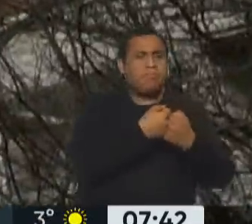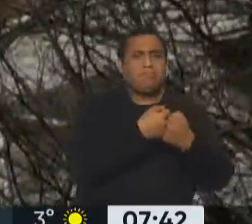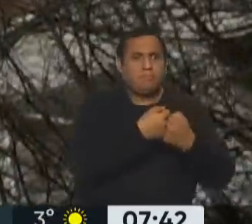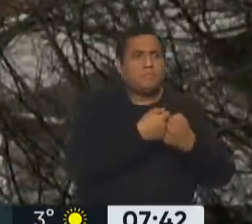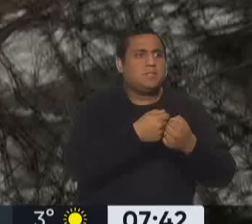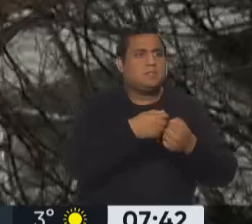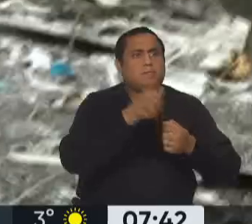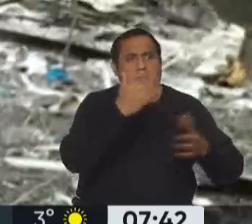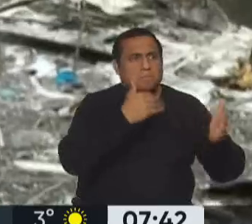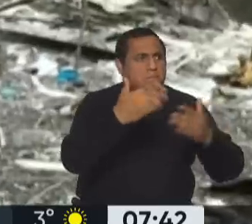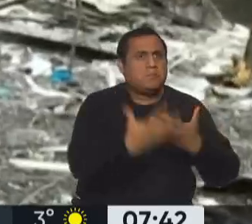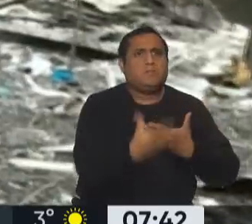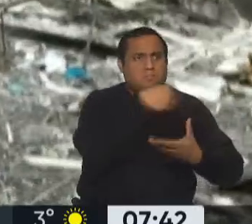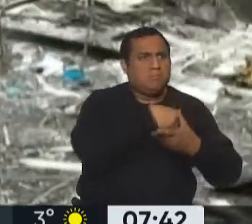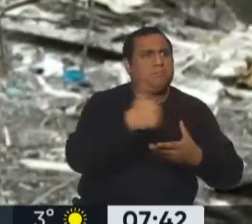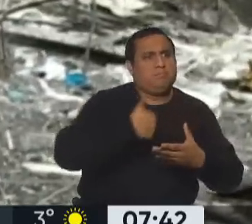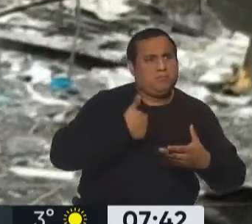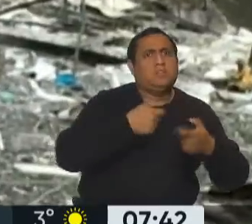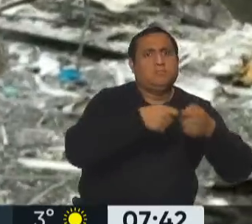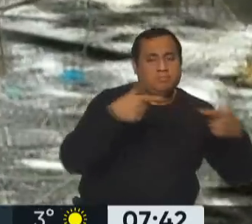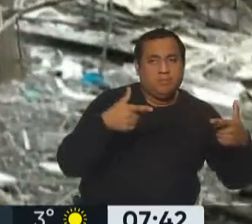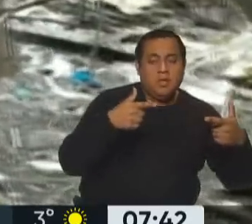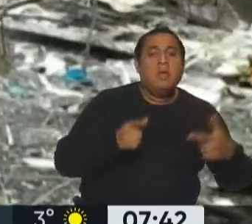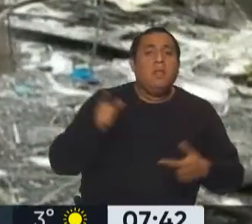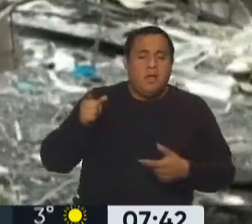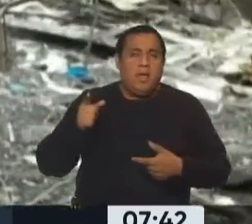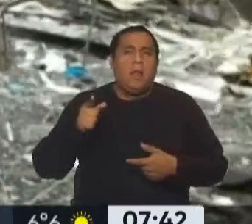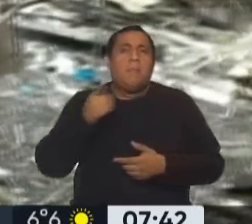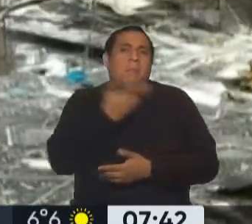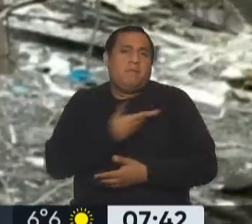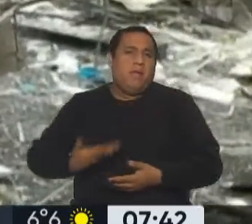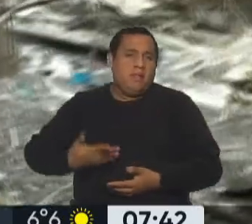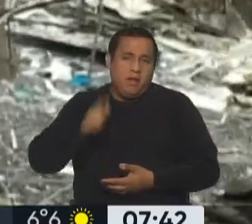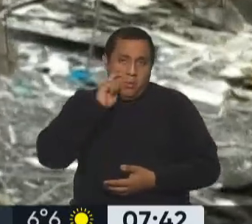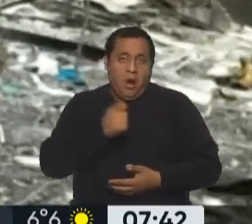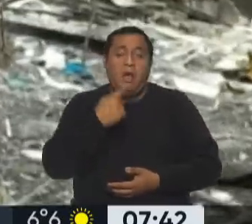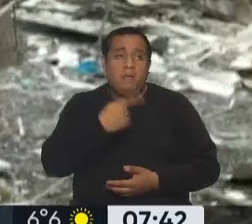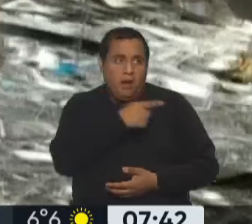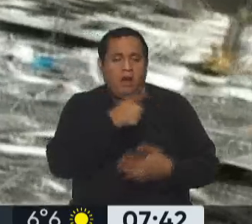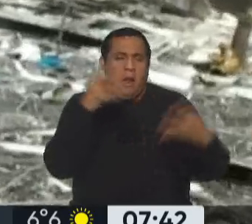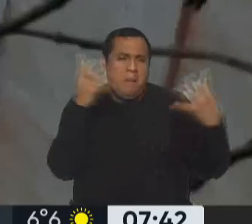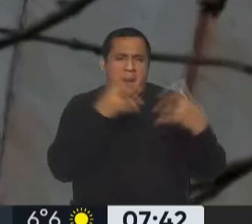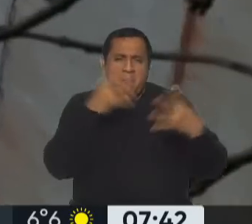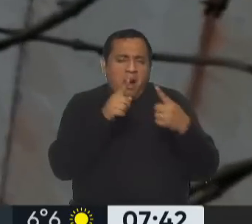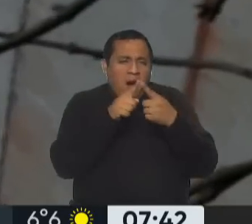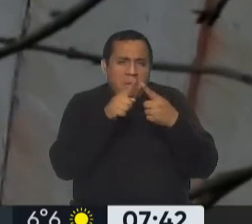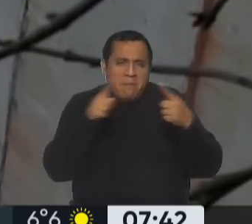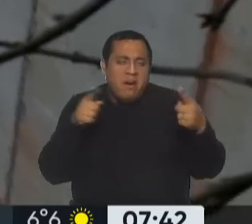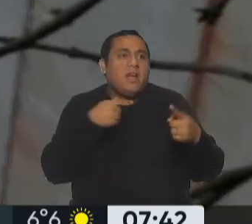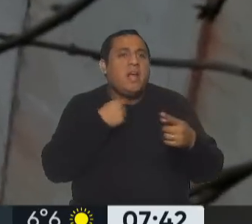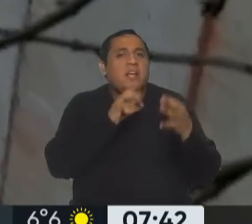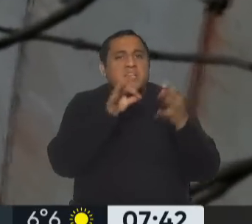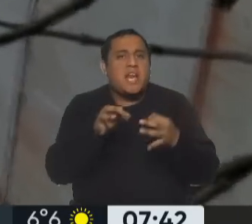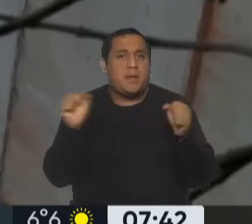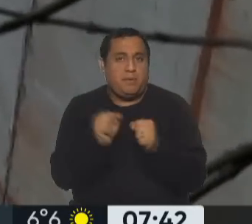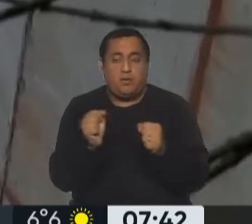es lo que está planteando Zelensky. Básicamente lo que decía Zelensky es: Rusia quiere alargar el conflicto, llegar al invierno, y nosotros